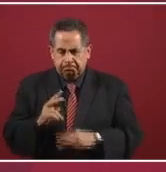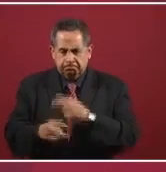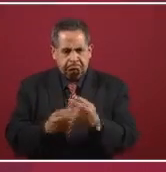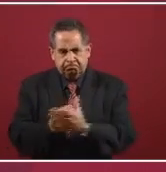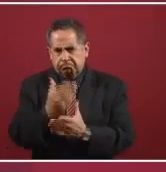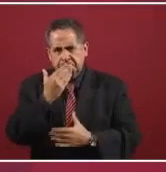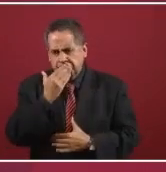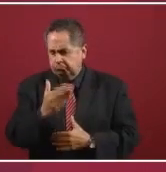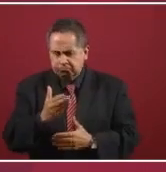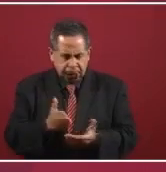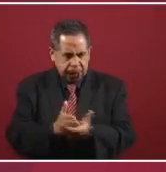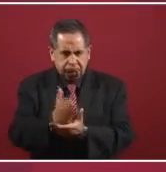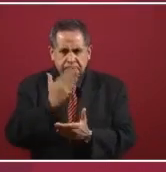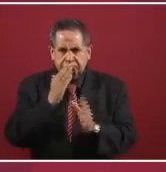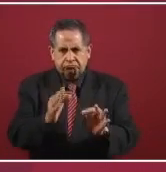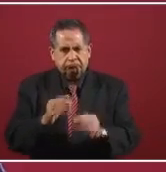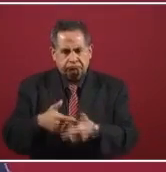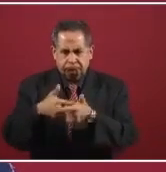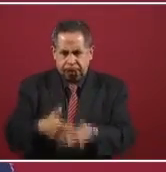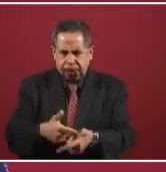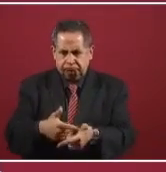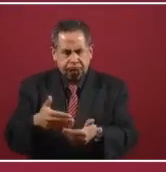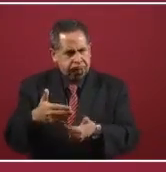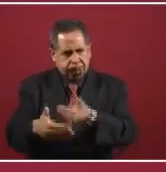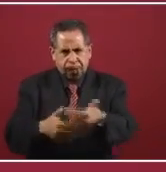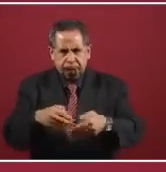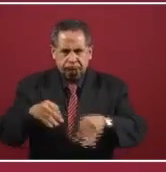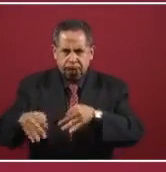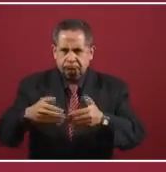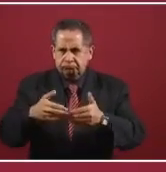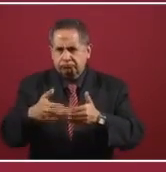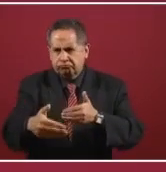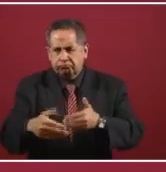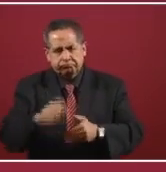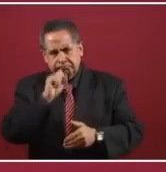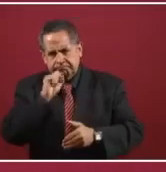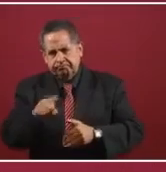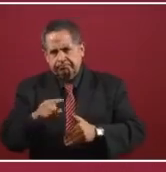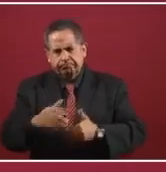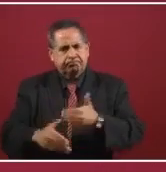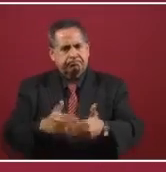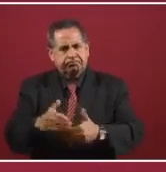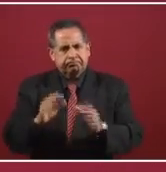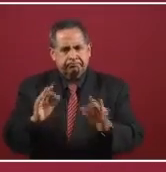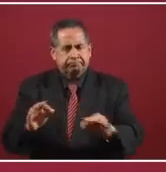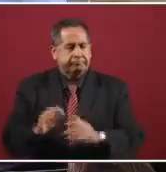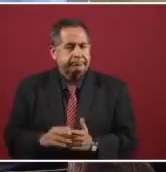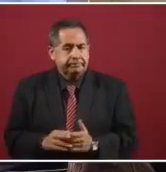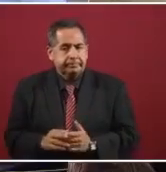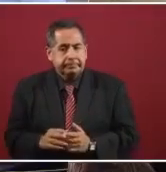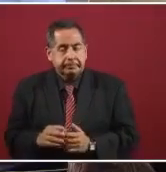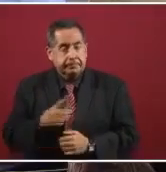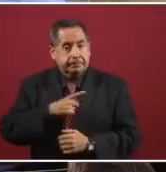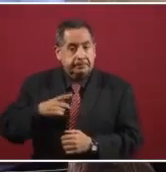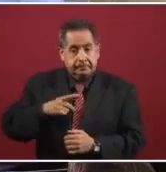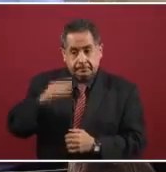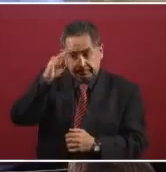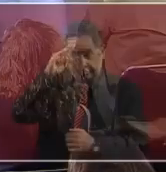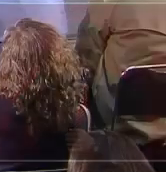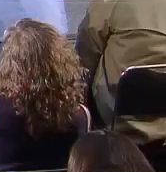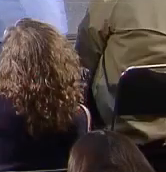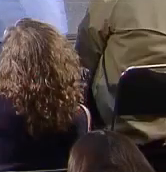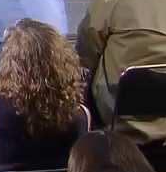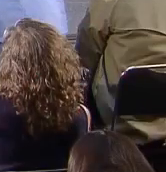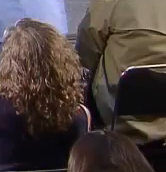bien, seguimos trabajando. También hay que tomar en consideración